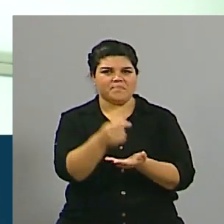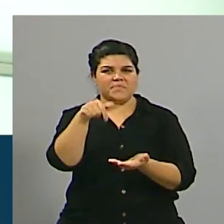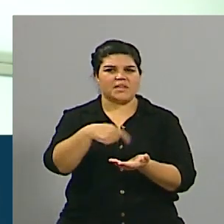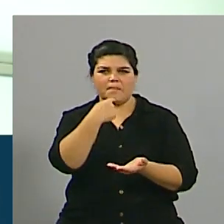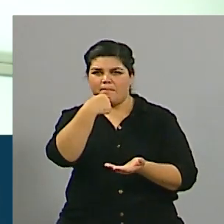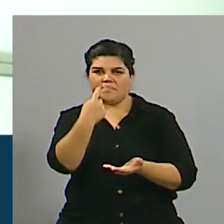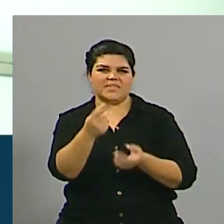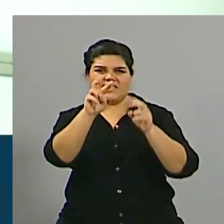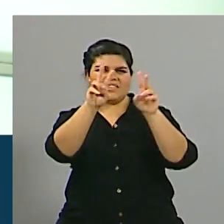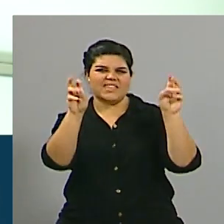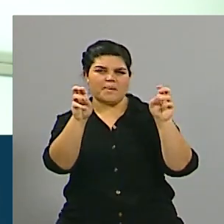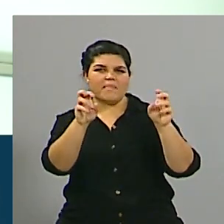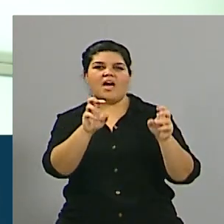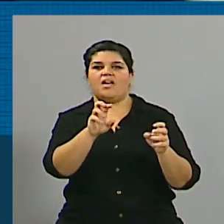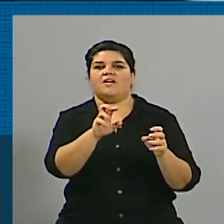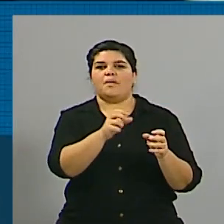ahora, Federico, es